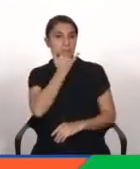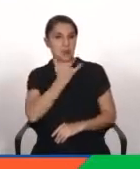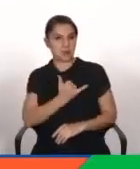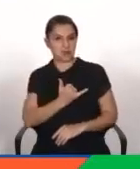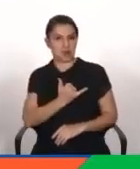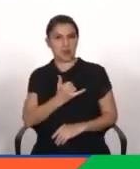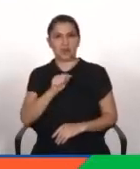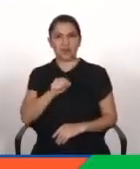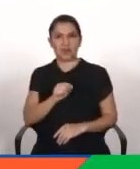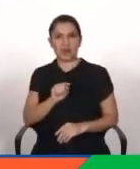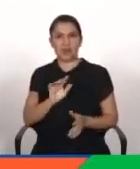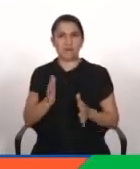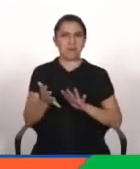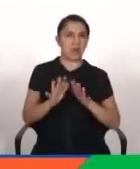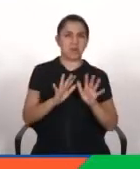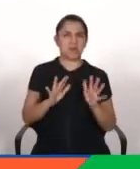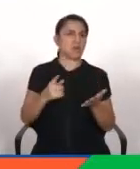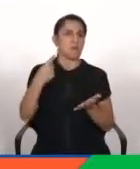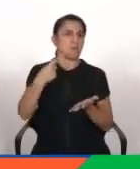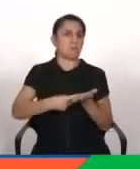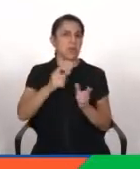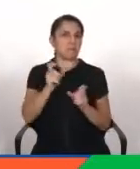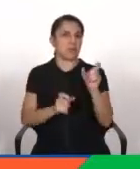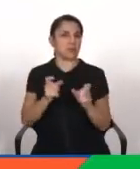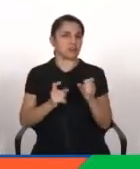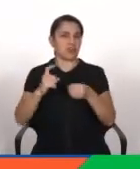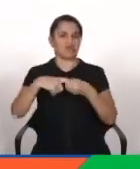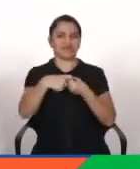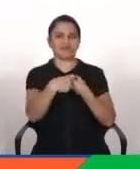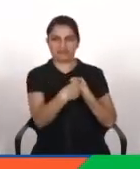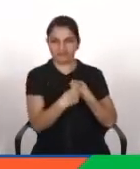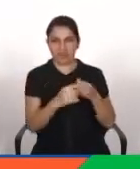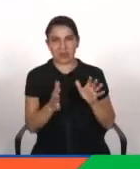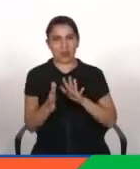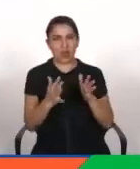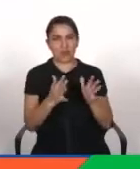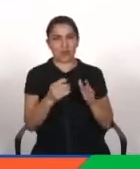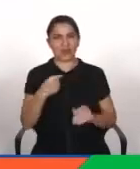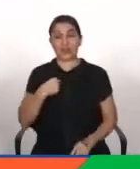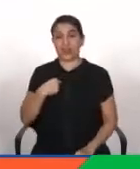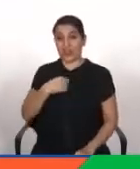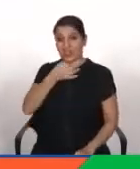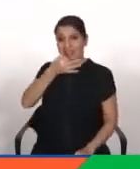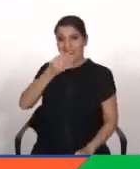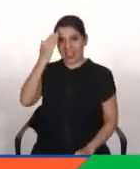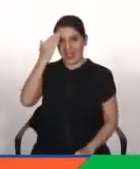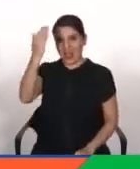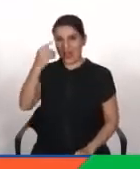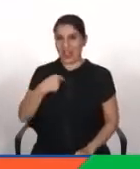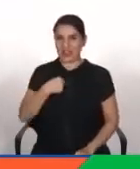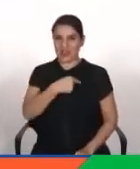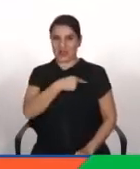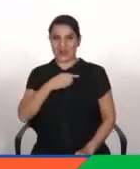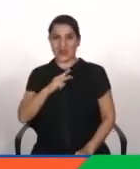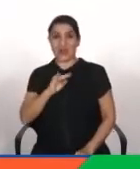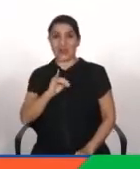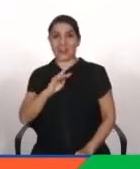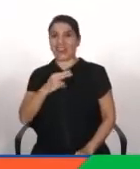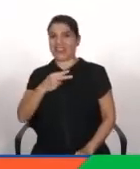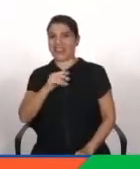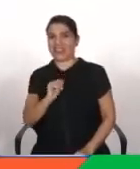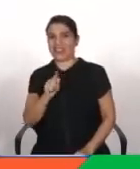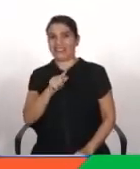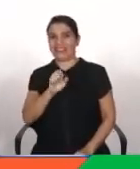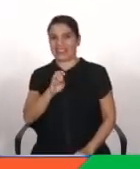como 1000 suscriptores o algo así. Ahí me hicieron los primeros comentarios: hola, somos Star Trek. Y yo: hola, soy Wikiseba. Y justamente el día de hoy estas tres chicas